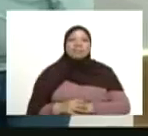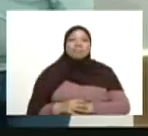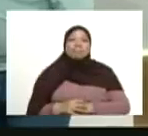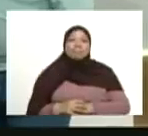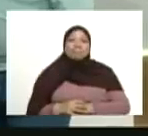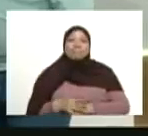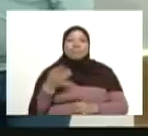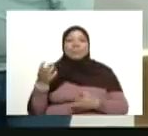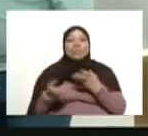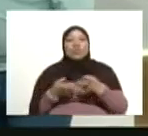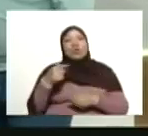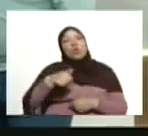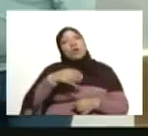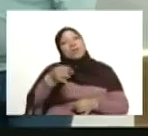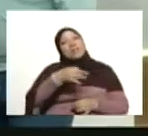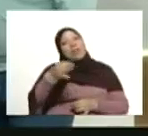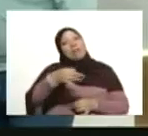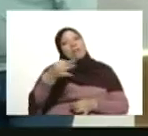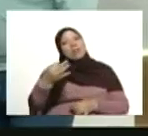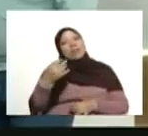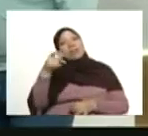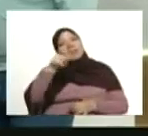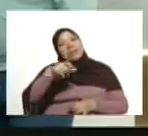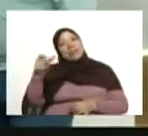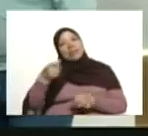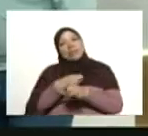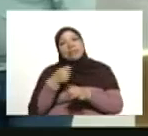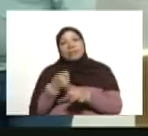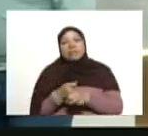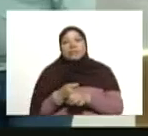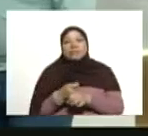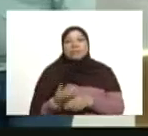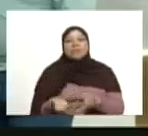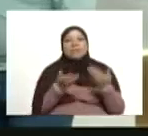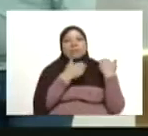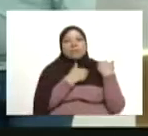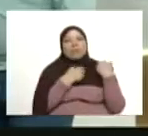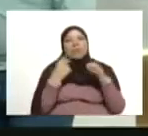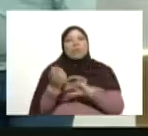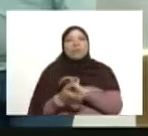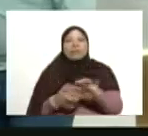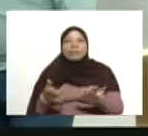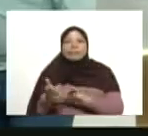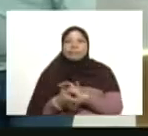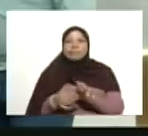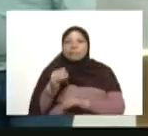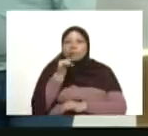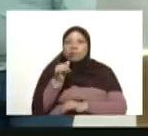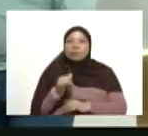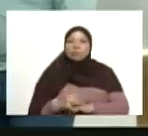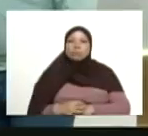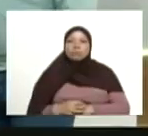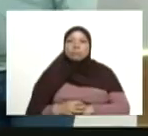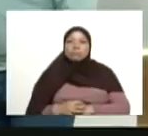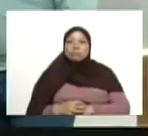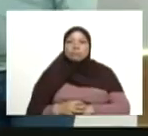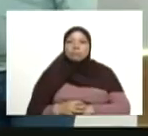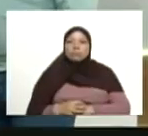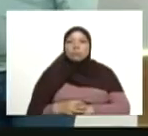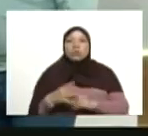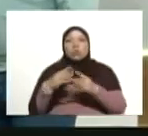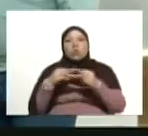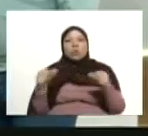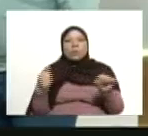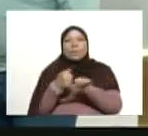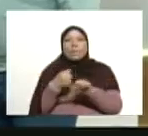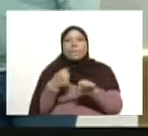continuar haciéndolo hoy y siempre, con la gente siempre, respondiendo a los problemas con el 1x10, solucionando los problemas, pero sobre